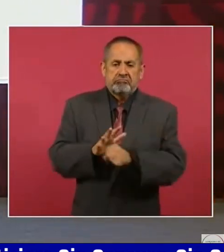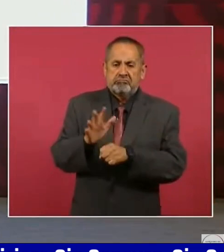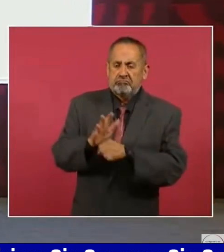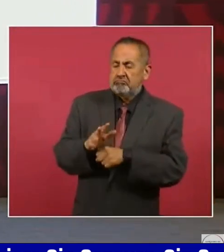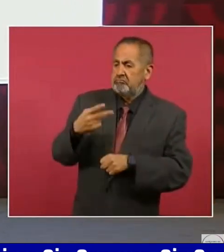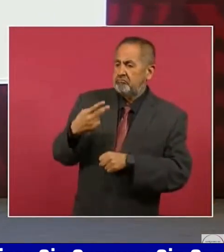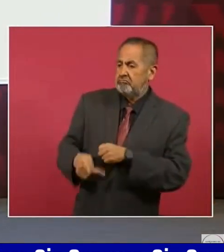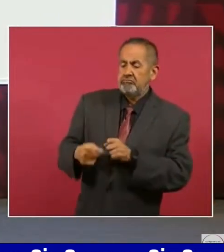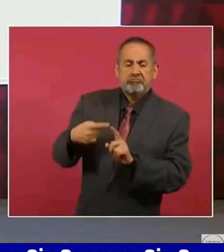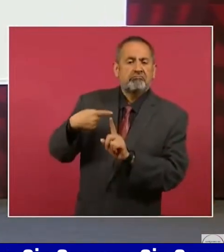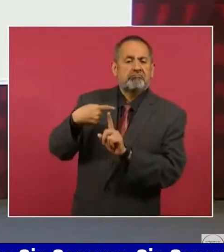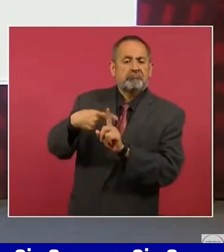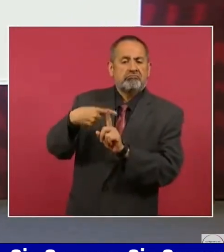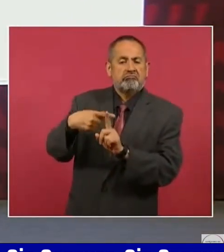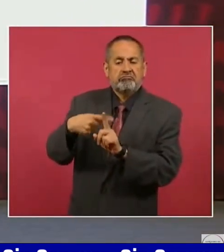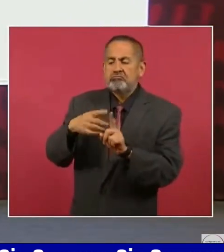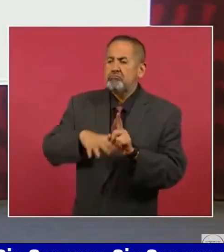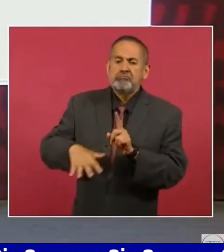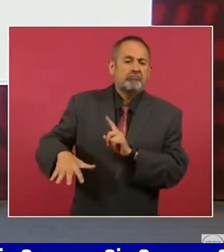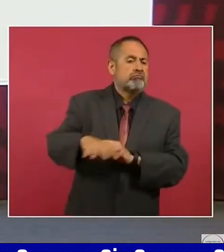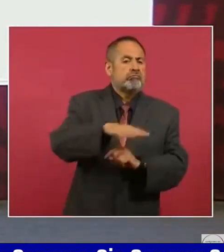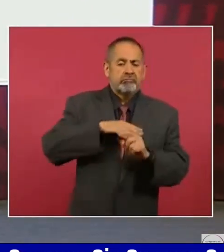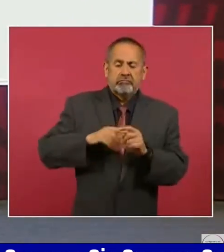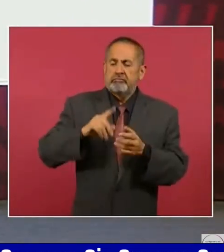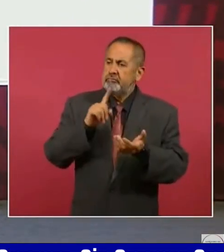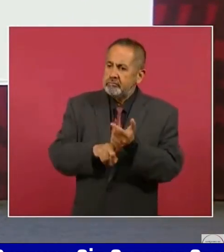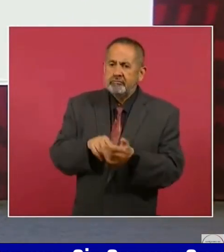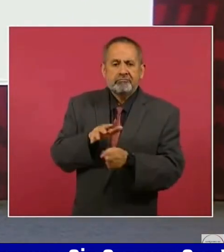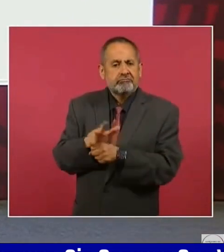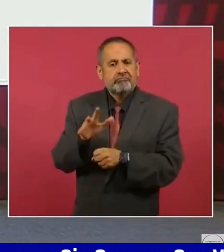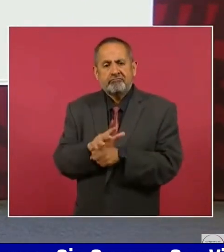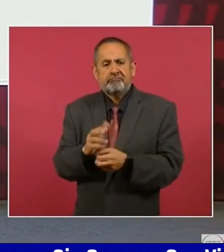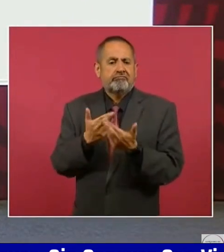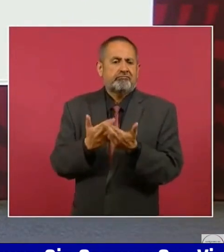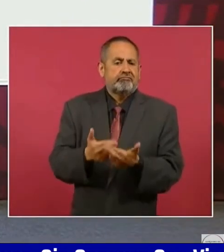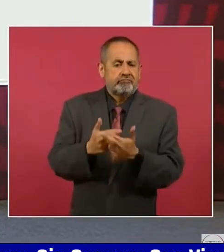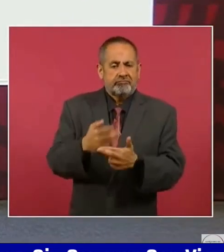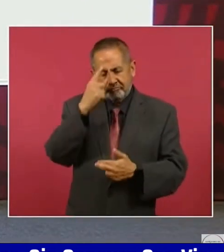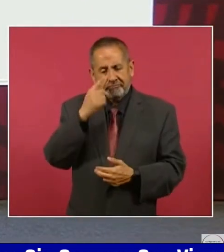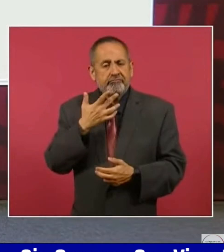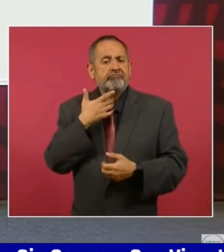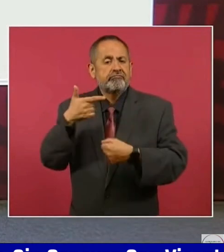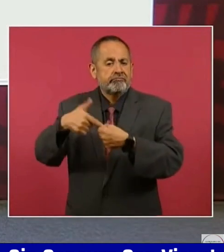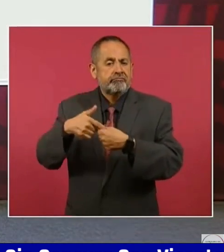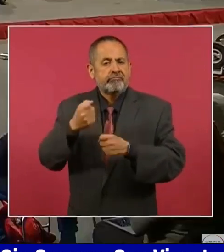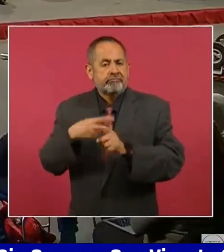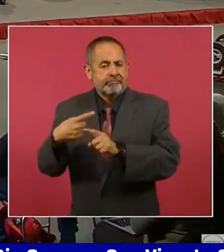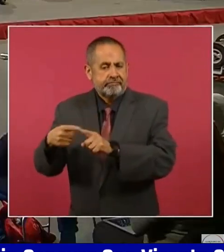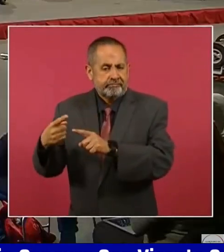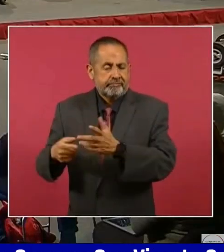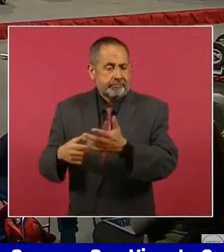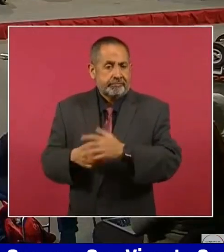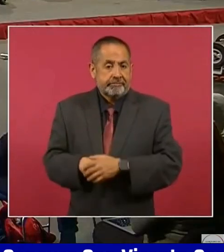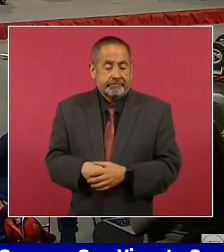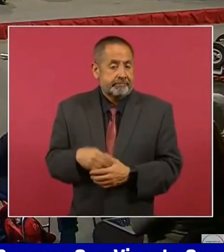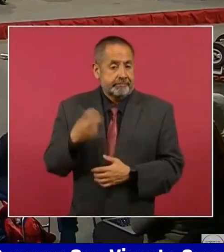estar en números positivos en cuanto a producción de gasolinas. Entonces, este es